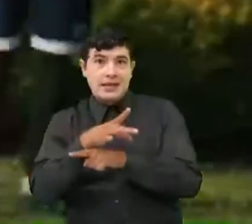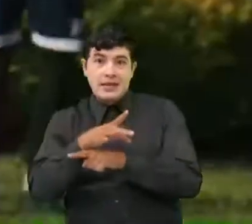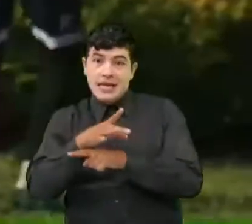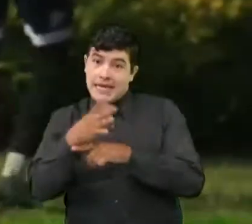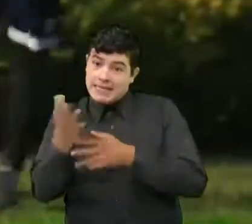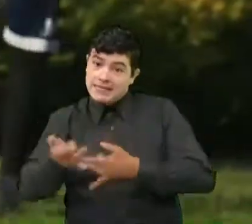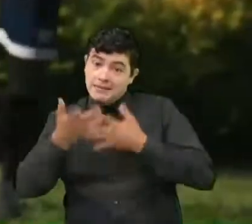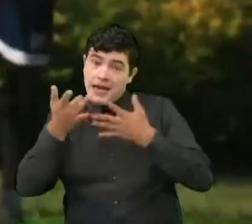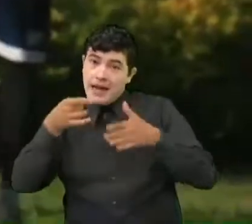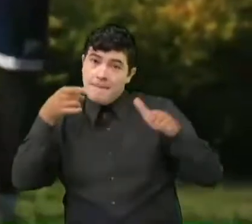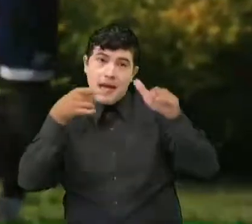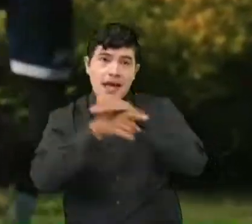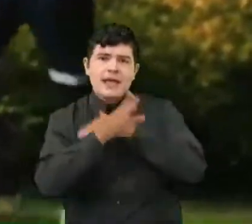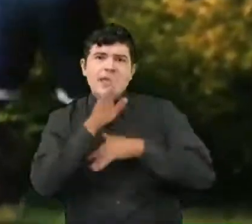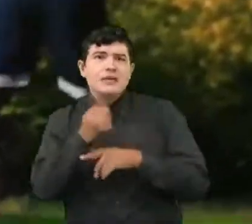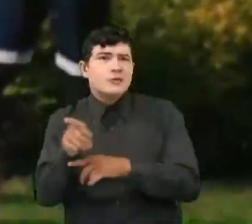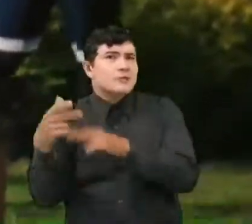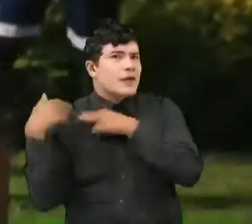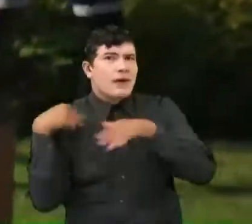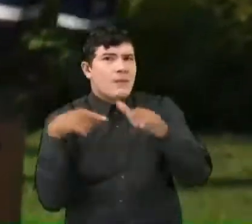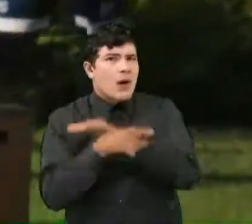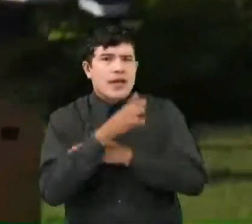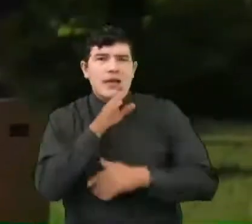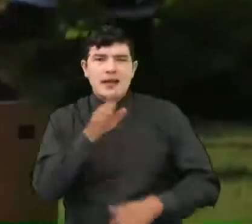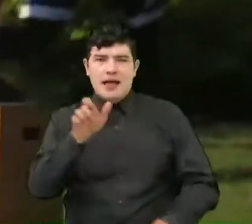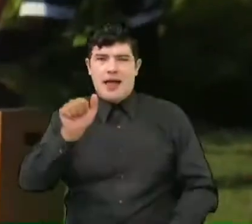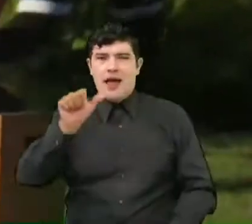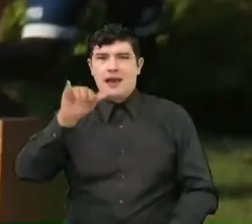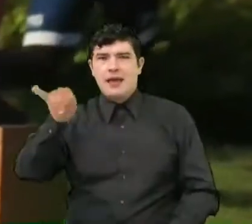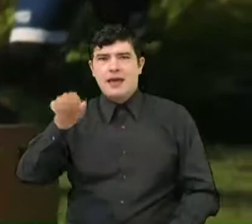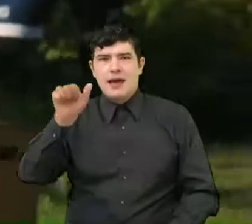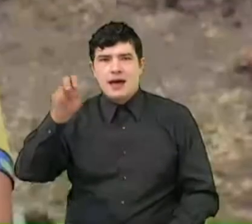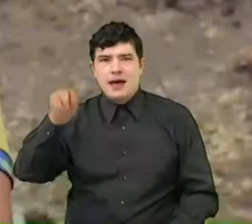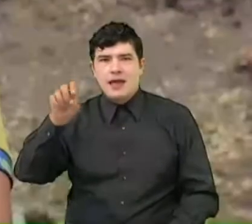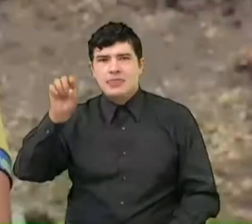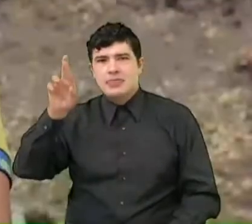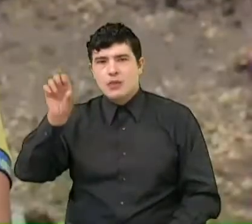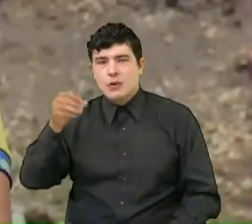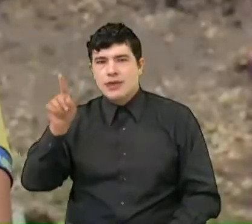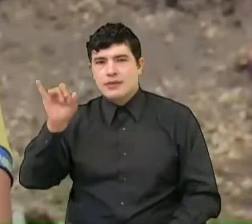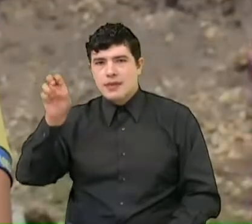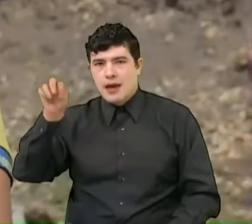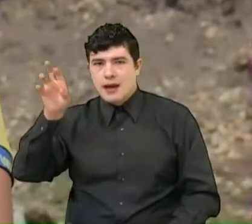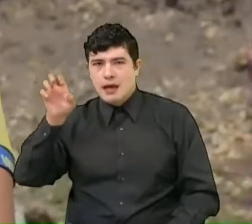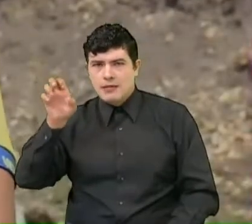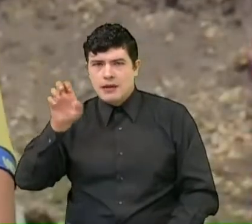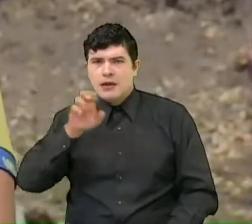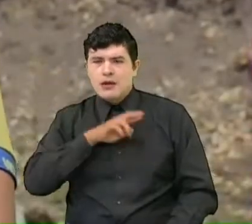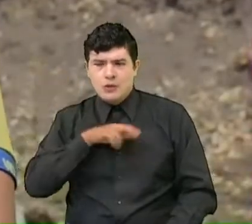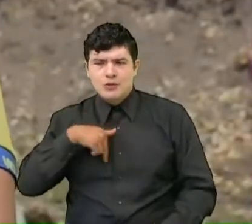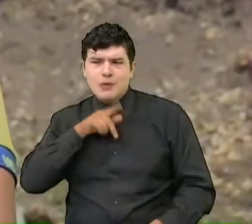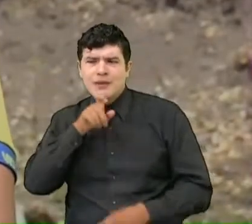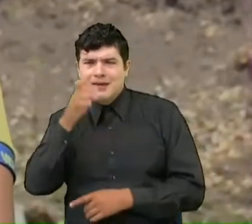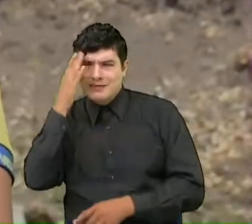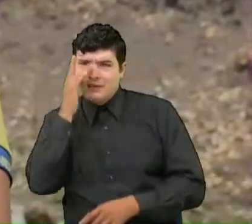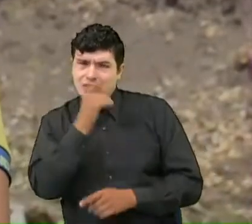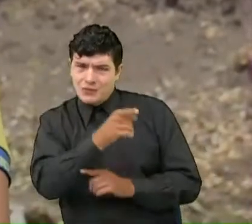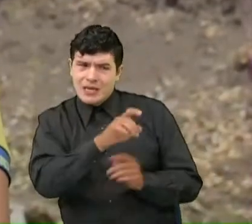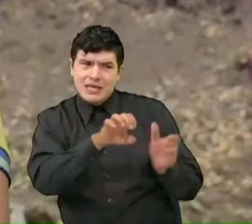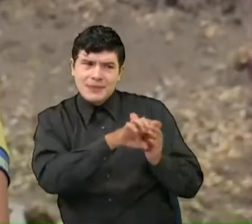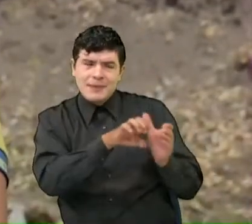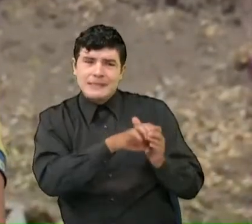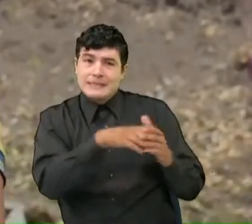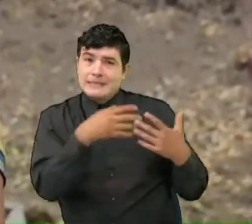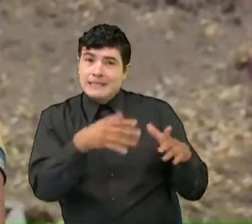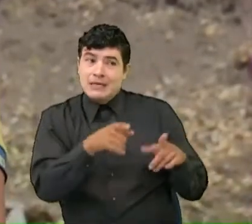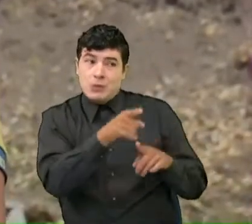de gol puestas en Alejandro Quintana. Bueno, el equipo rival sabemos que es un equipo ordenado, es un equipo que